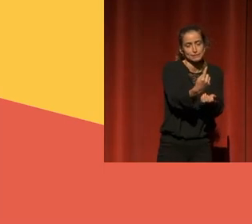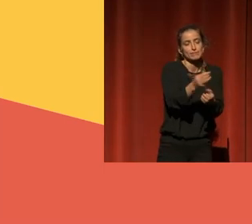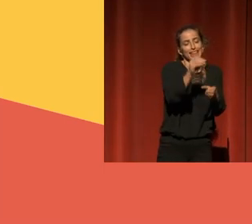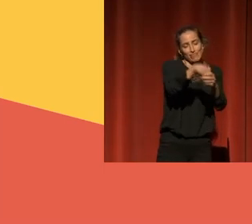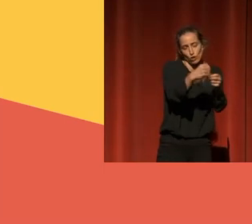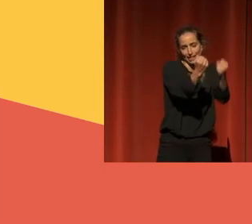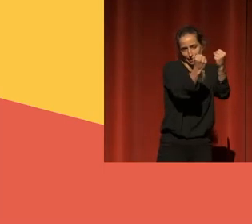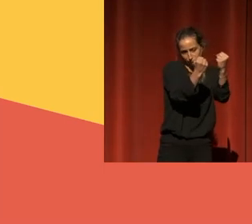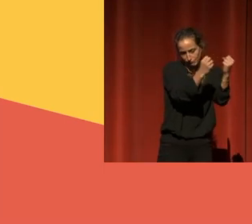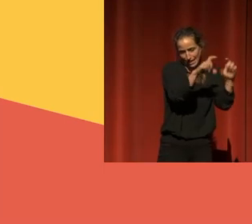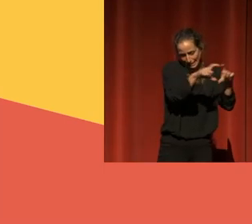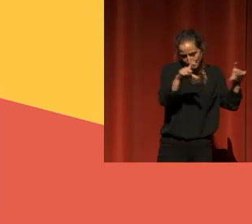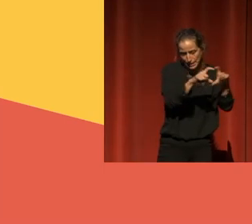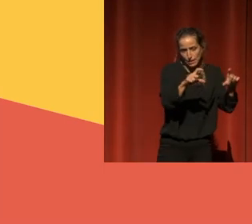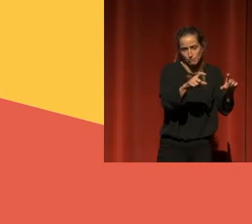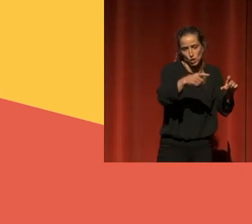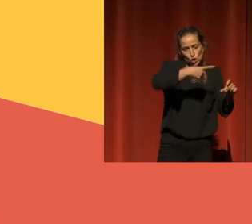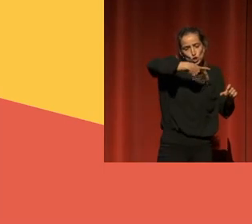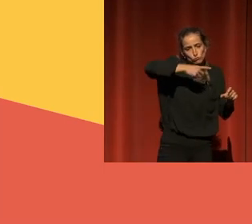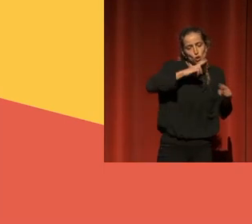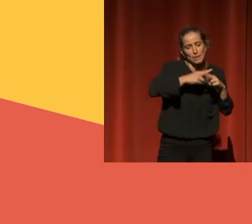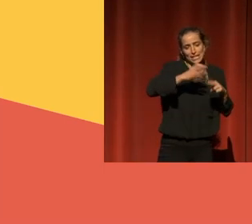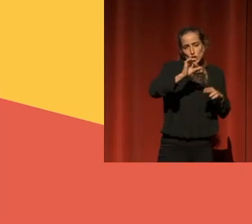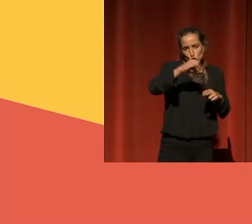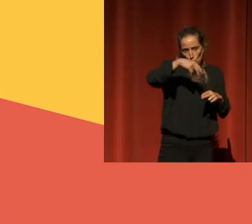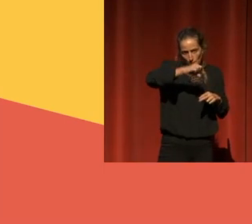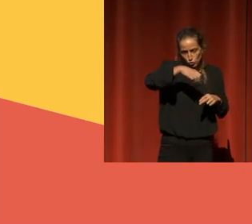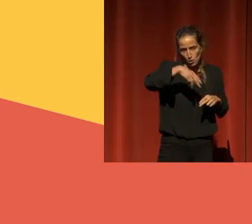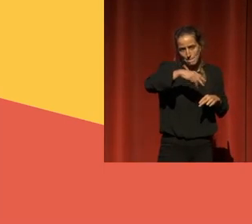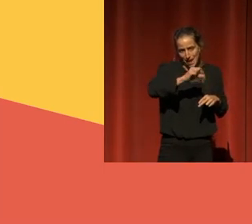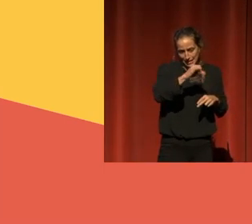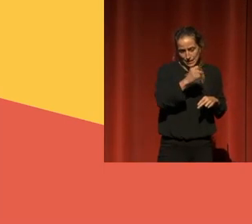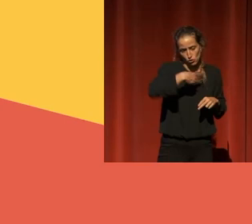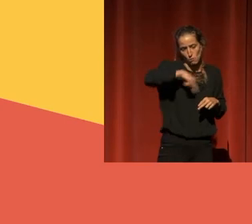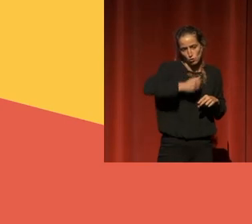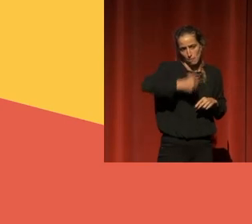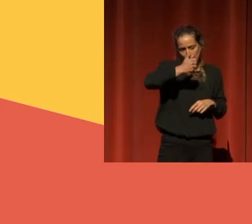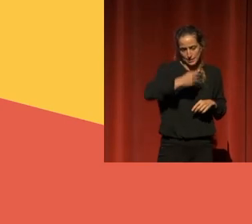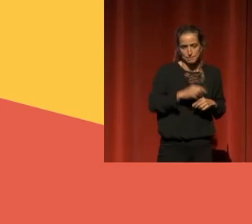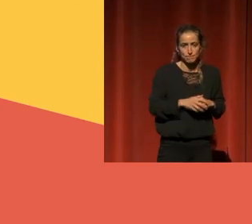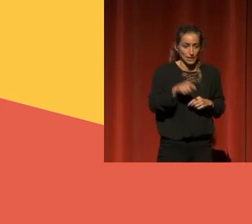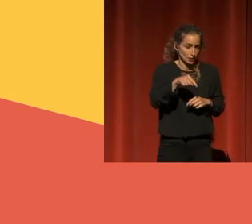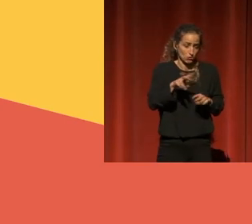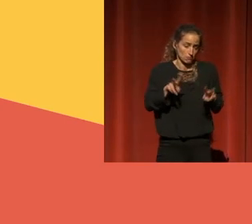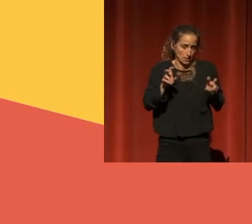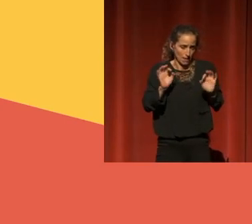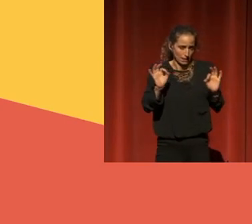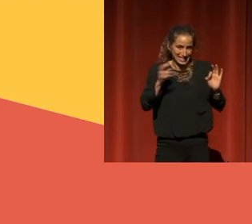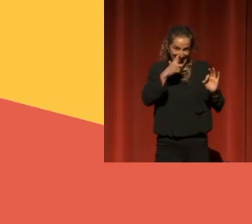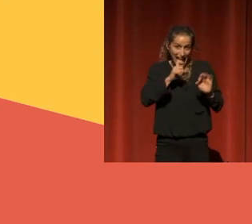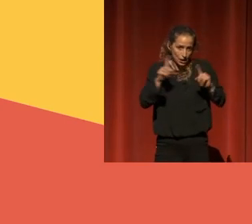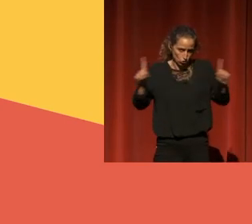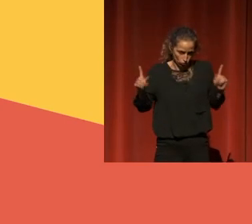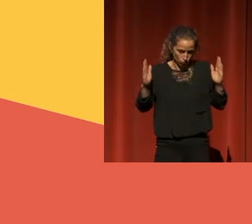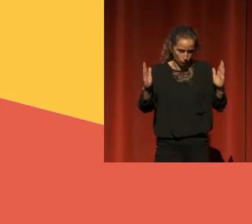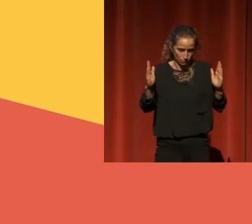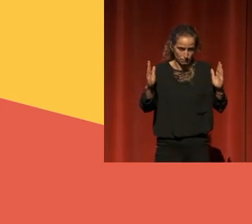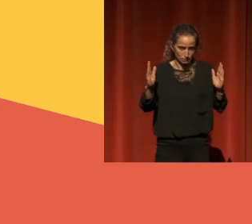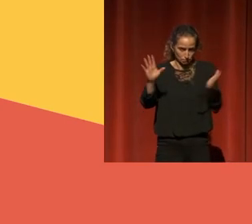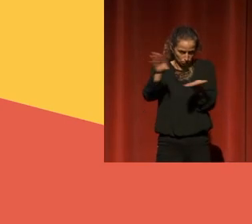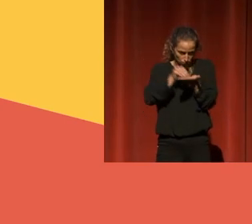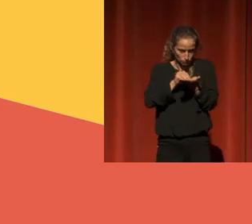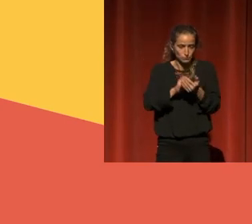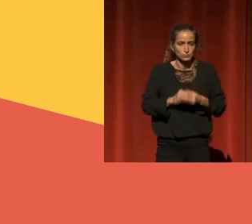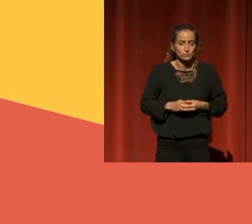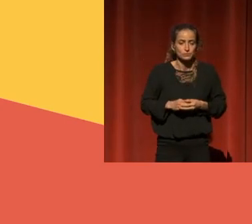datos de oedi de de este año entonces pues esta es la propuesta no también ofrecer